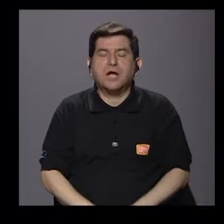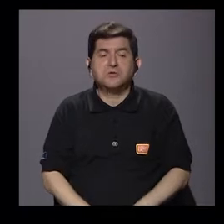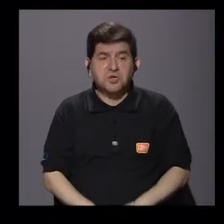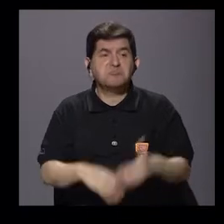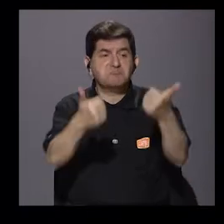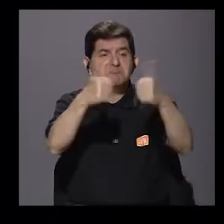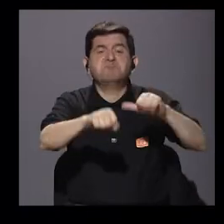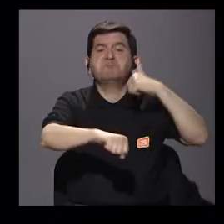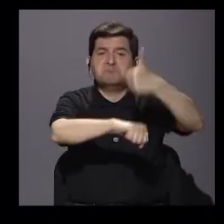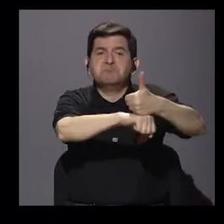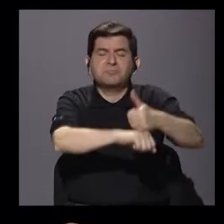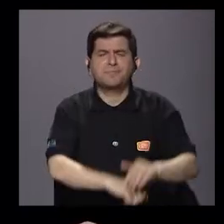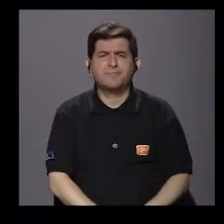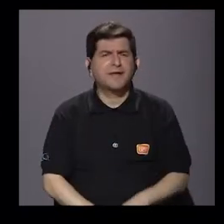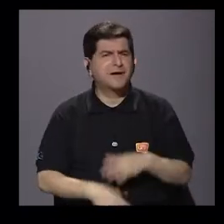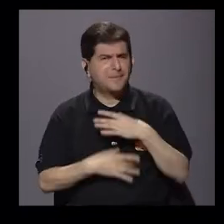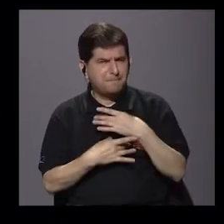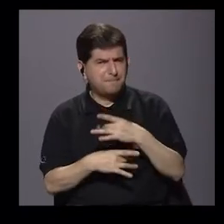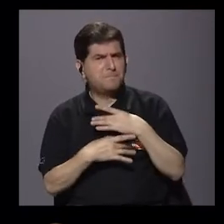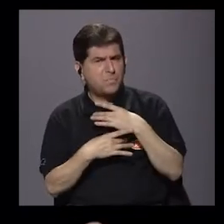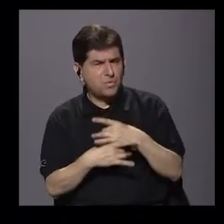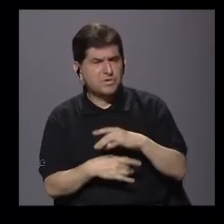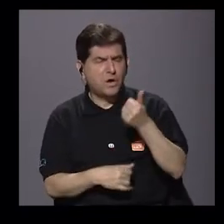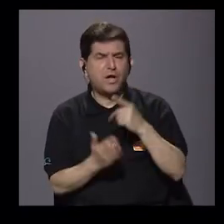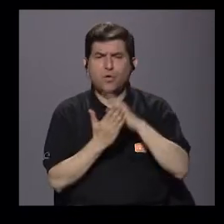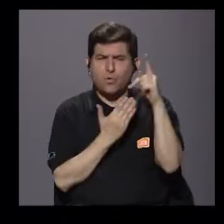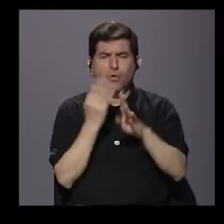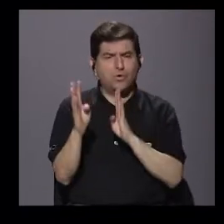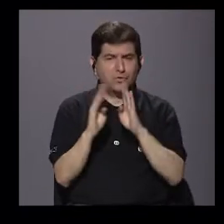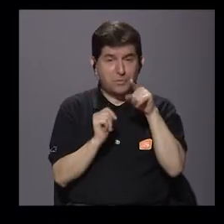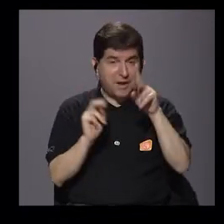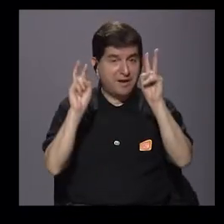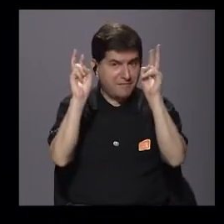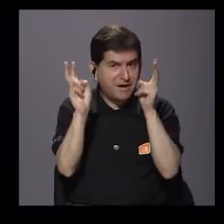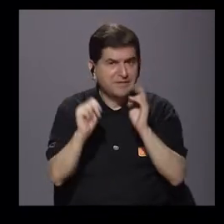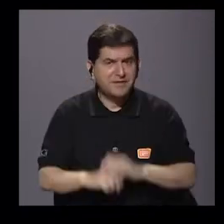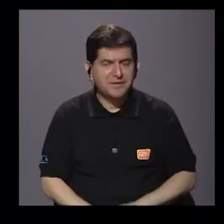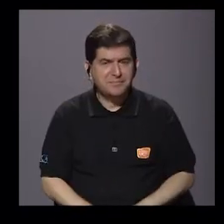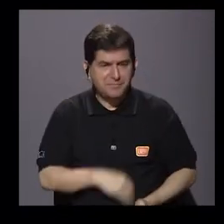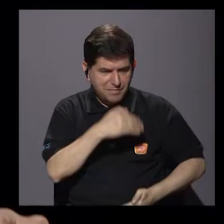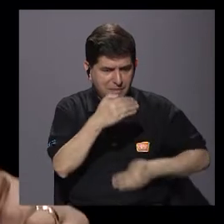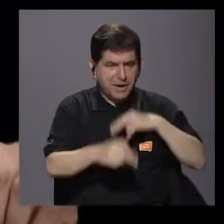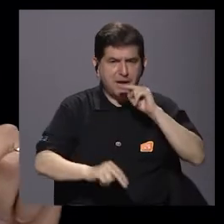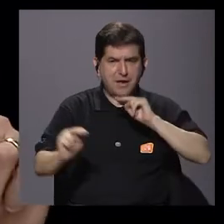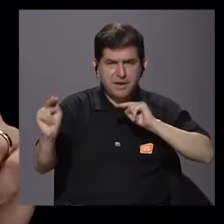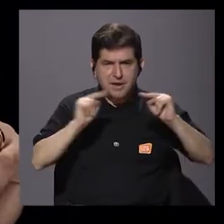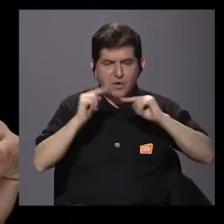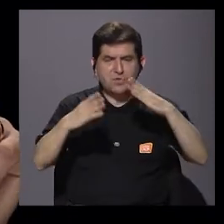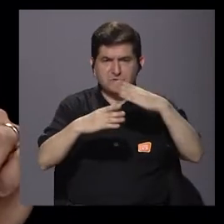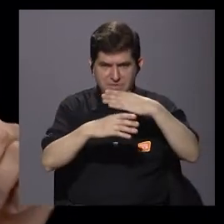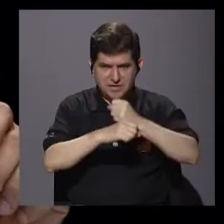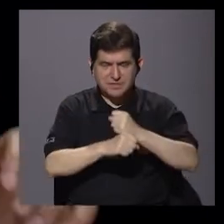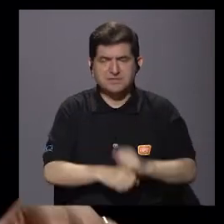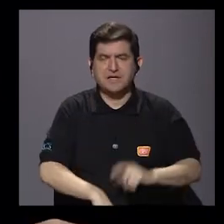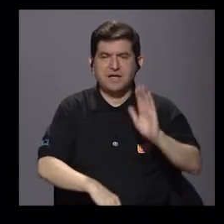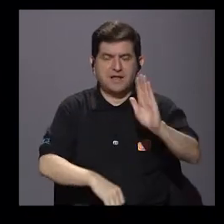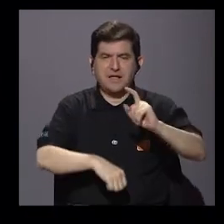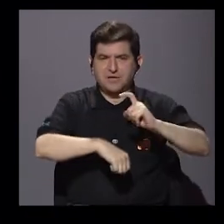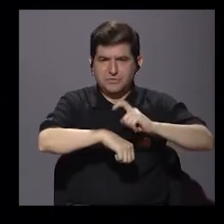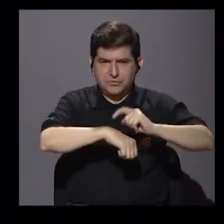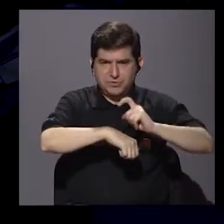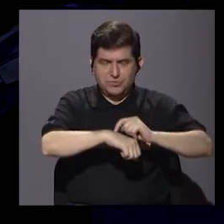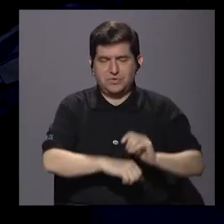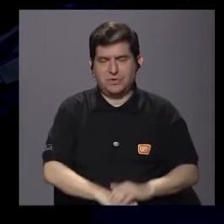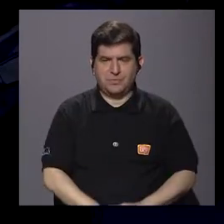ciertos acuerdos es interesante habría que tener otro programa para hablar de eso pero en los procesos de negociación que se lograron en el momento que usted